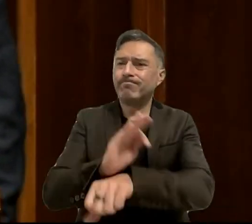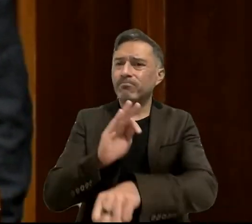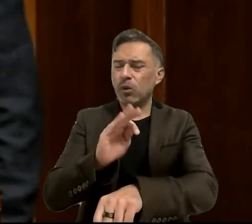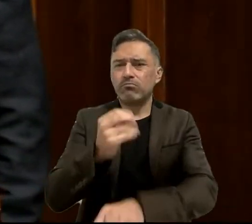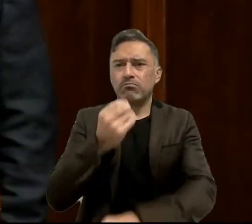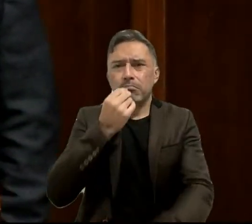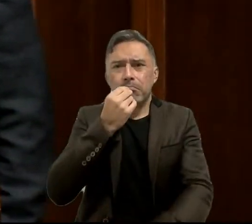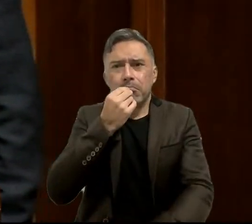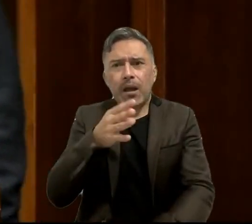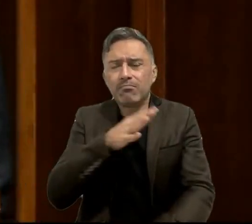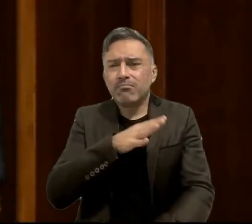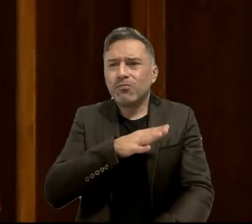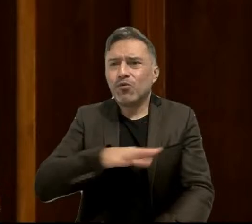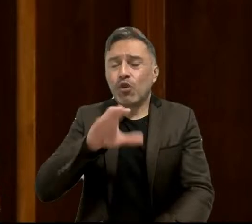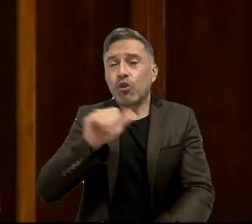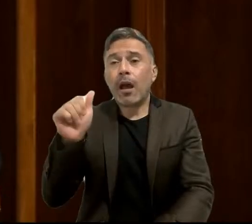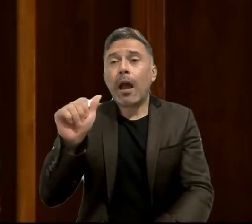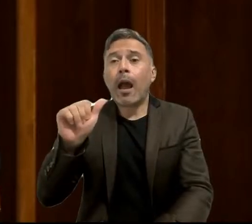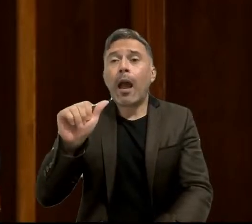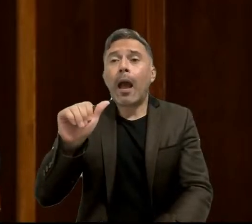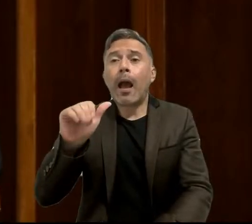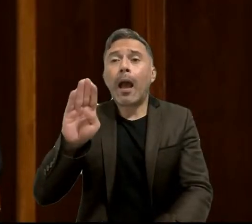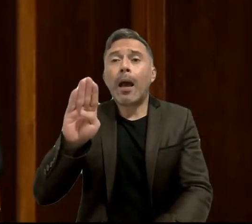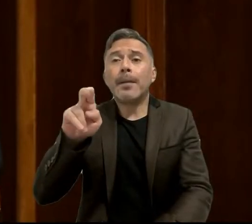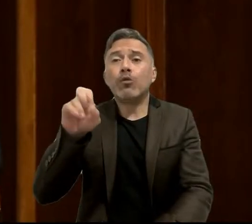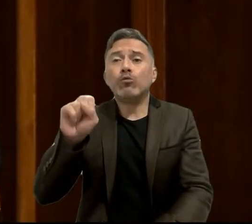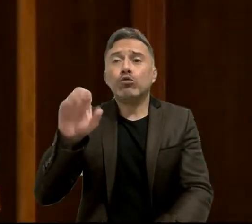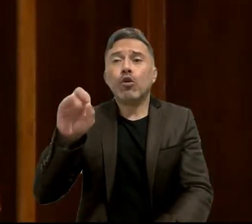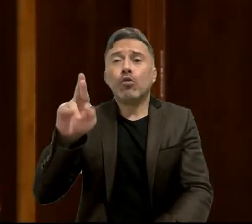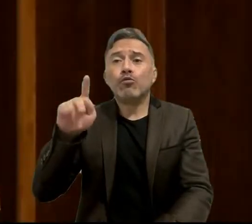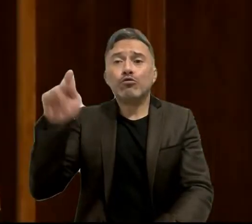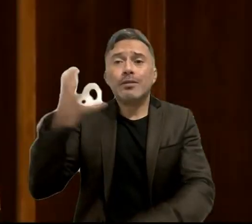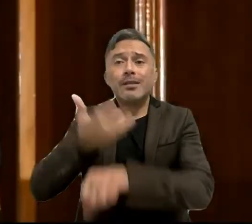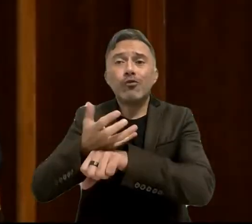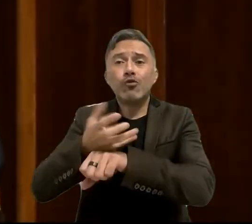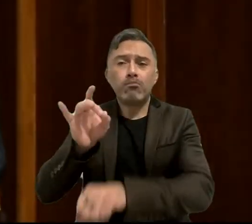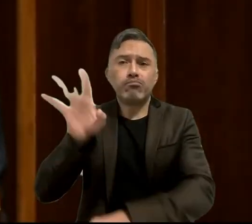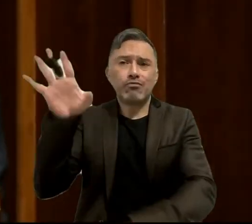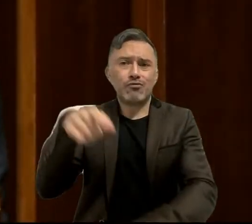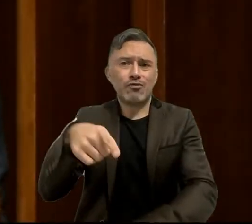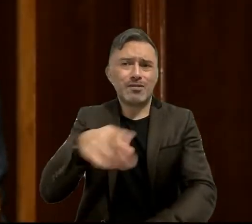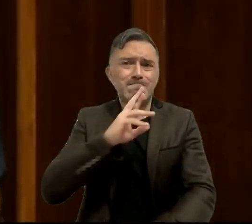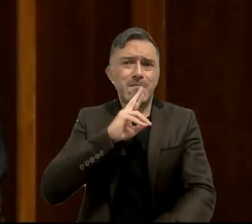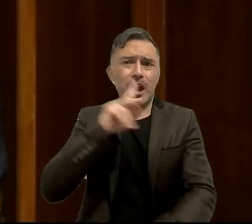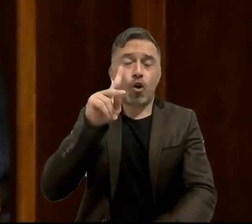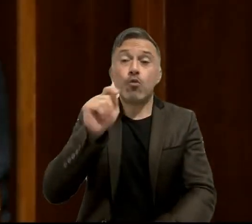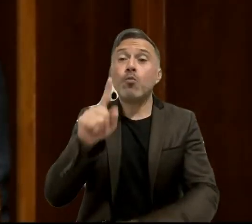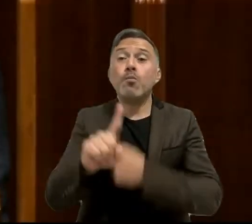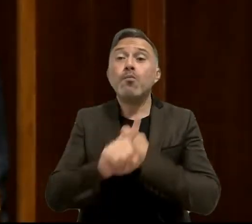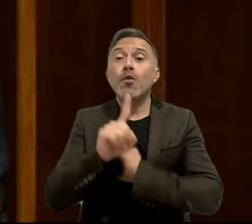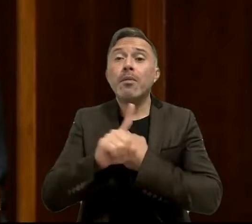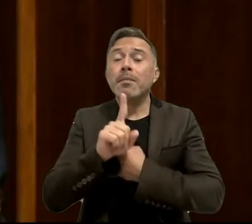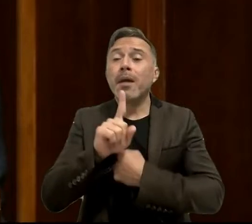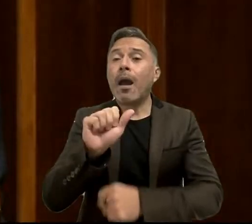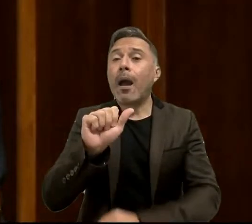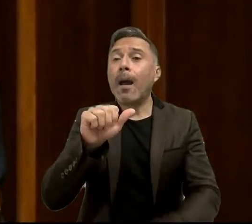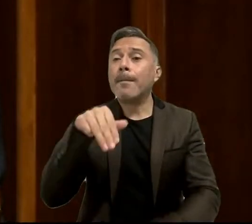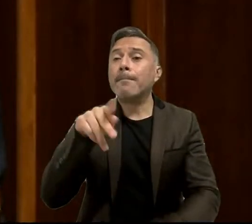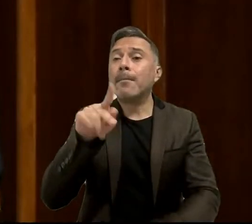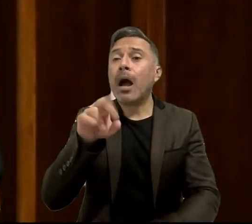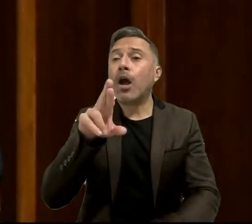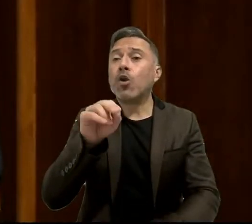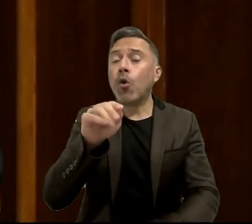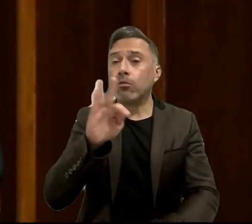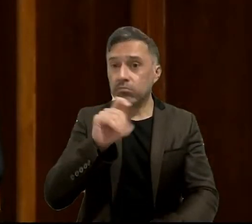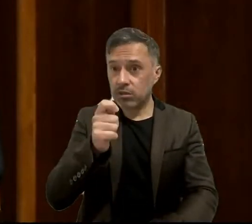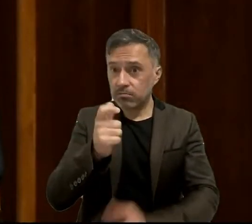que incluso que el habeas corpus de Estados Unidos. El problema que tiene el amparo es que no es de acceso fácil para un